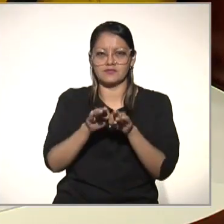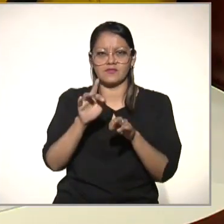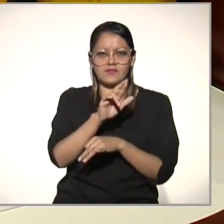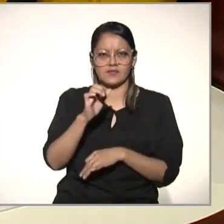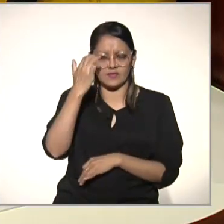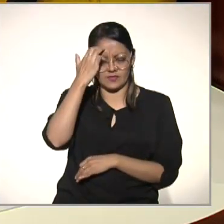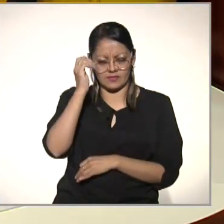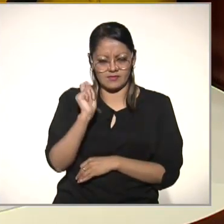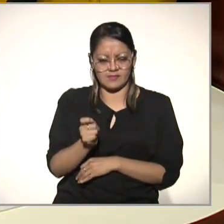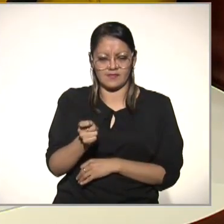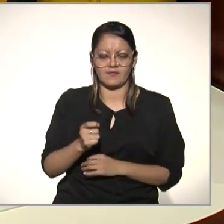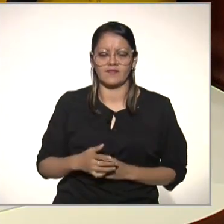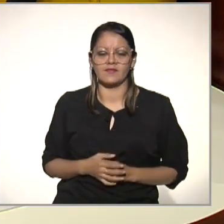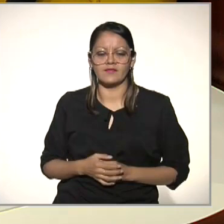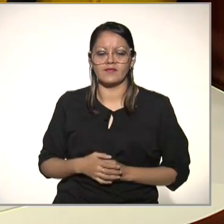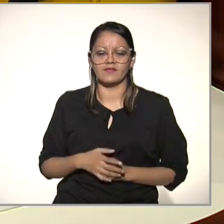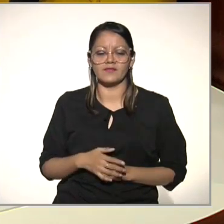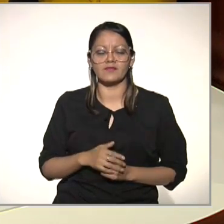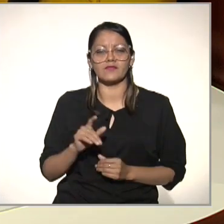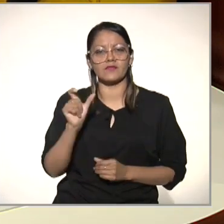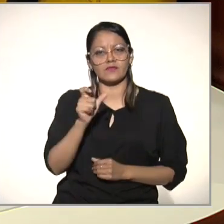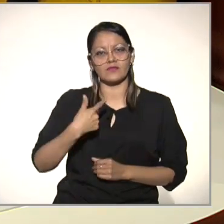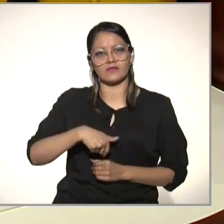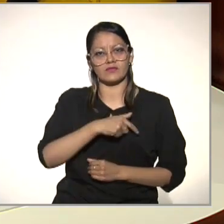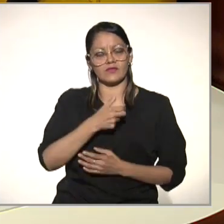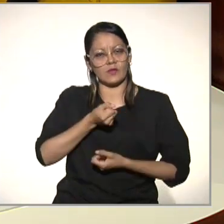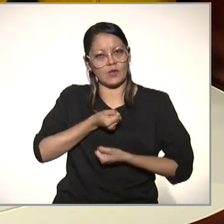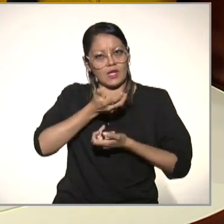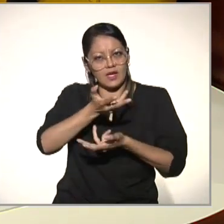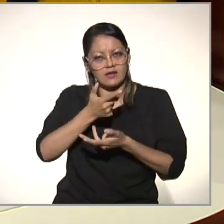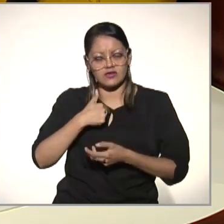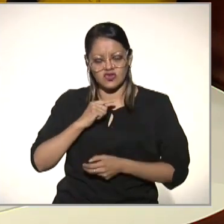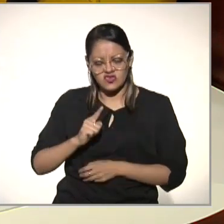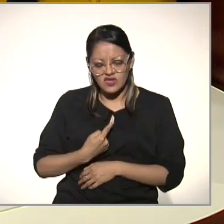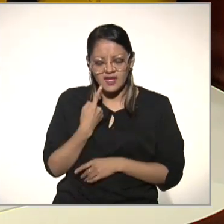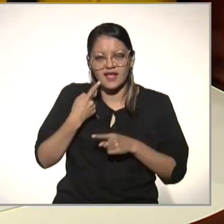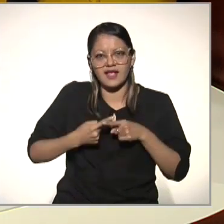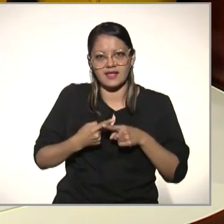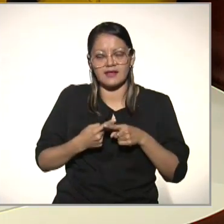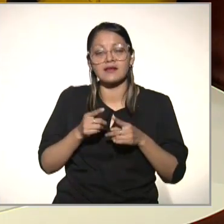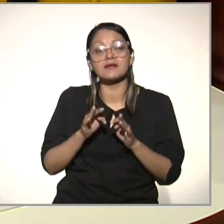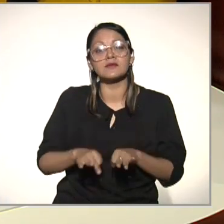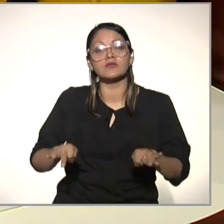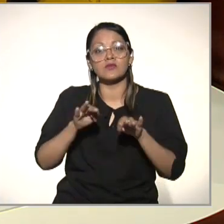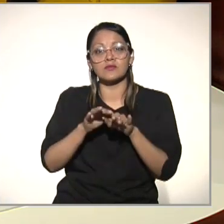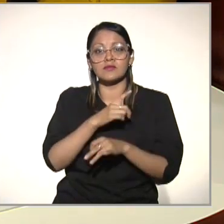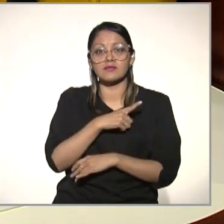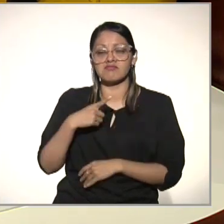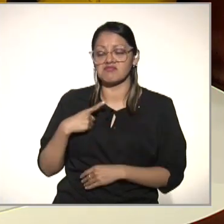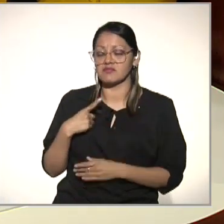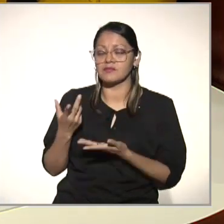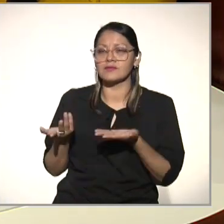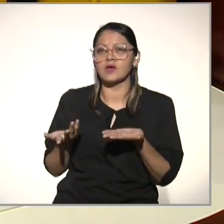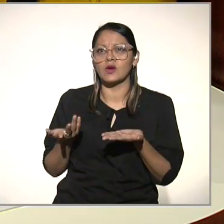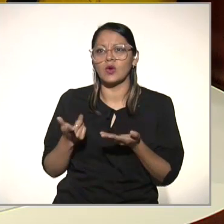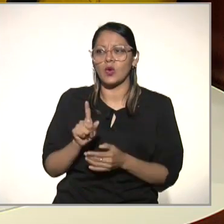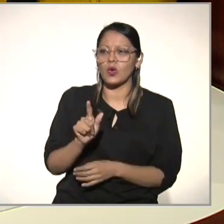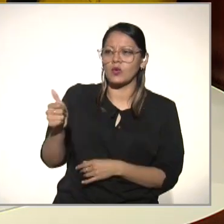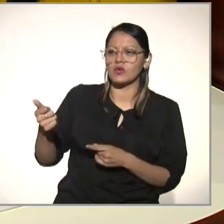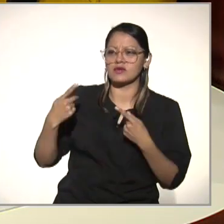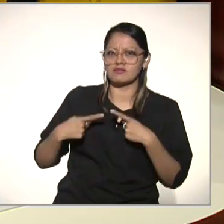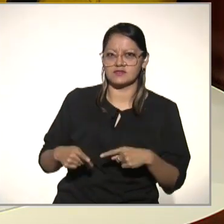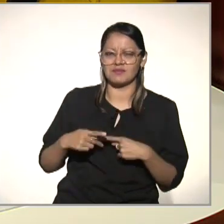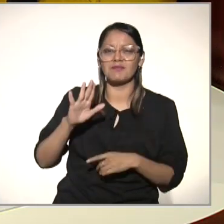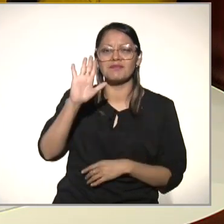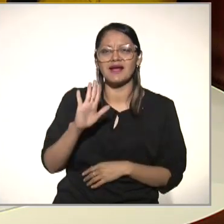que a la hora que nosotros expresamos quiénes somos, es importante encontrar un interlocutor, un otro, un